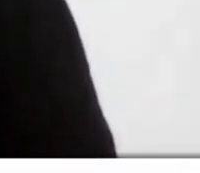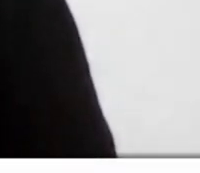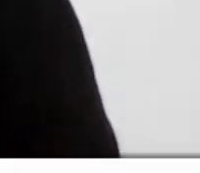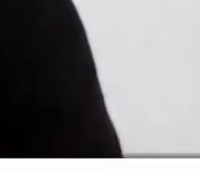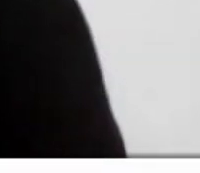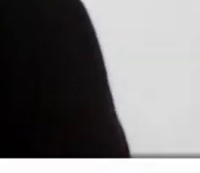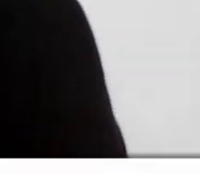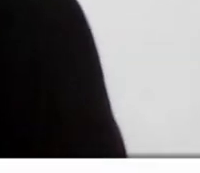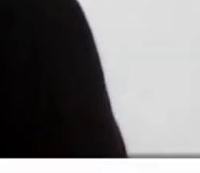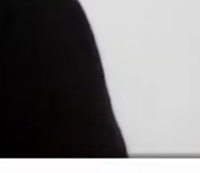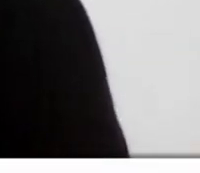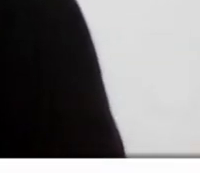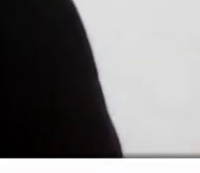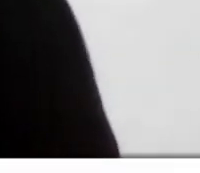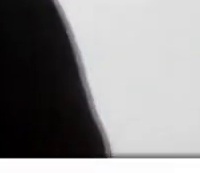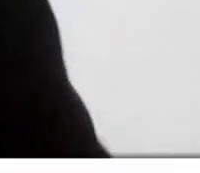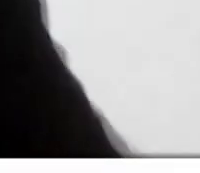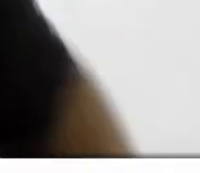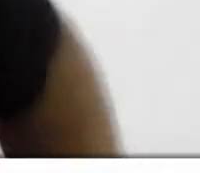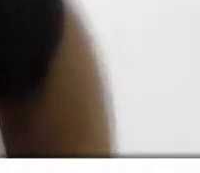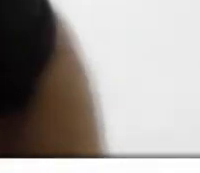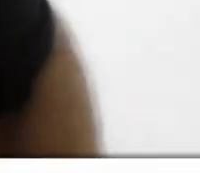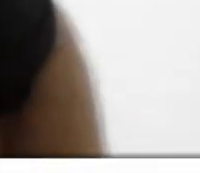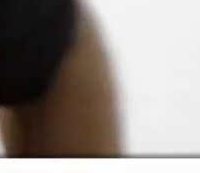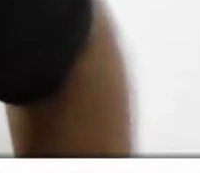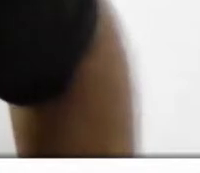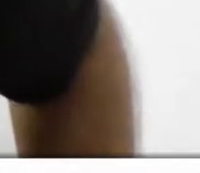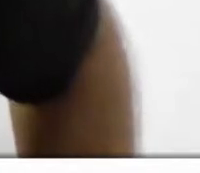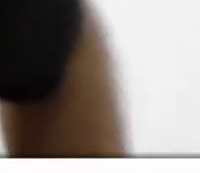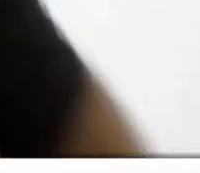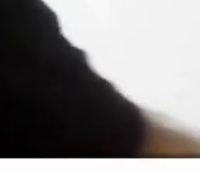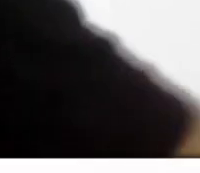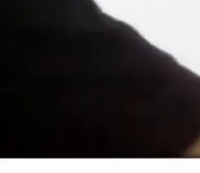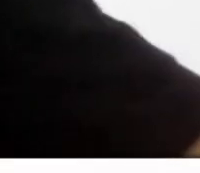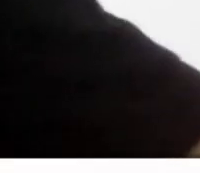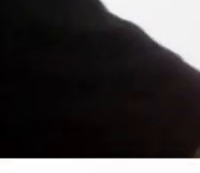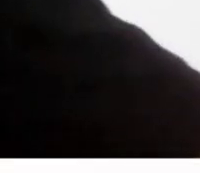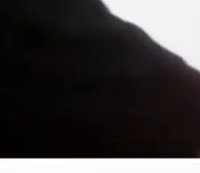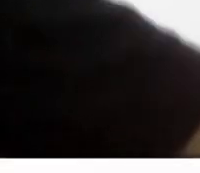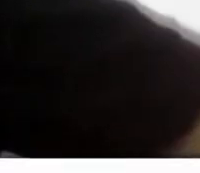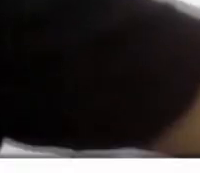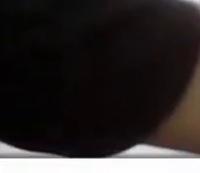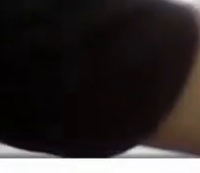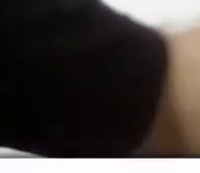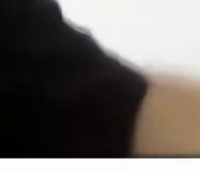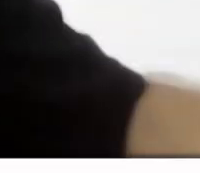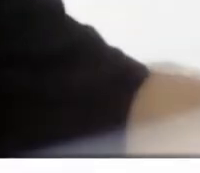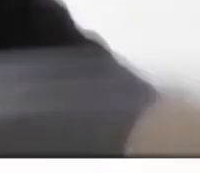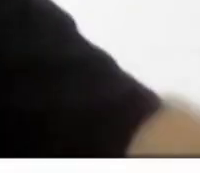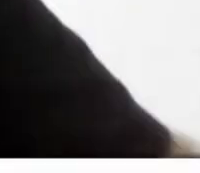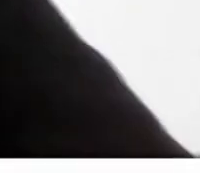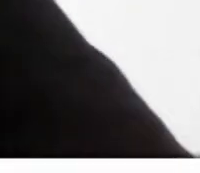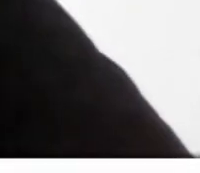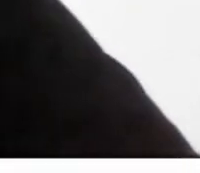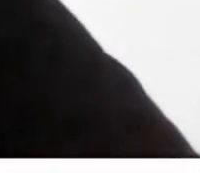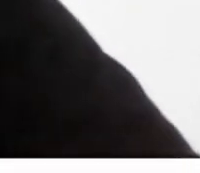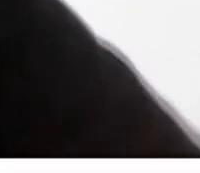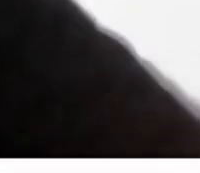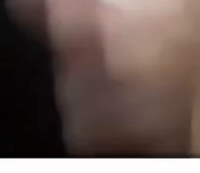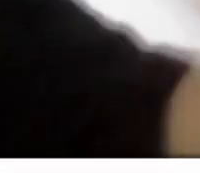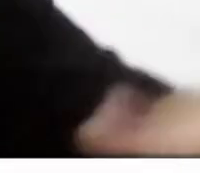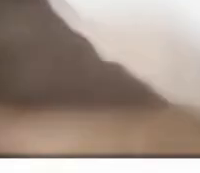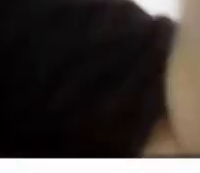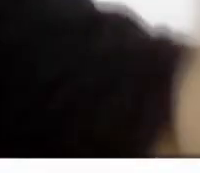luces insólito. Cuando éramos chicos, nos hablaban siempre, nos hacían